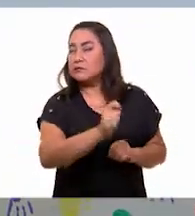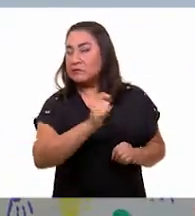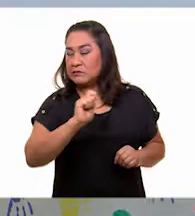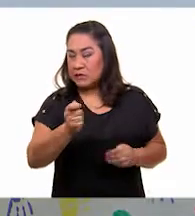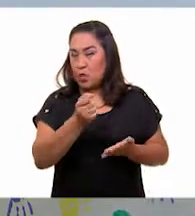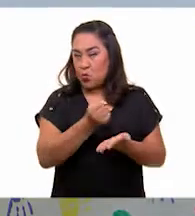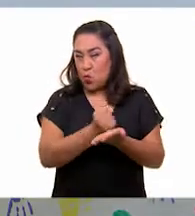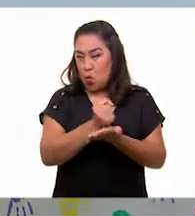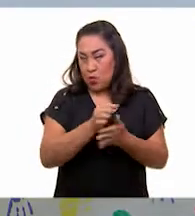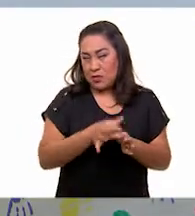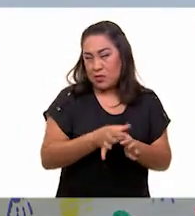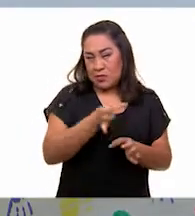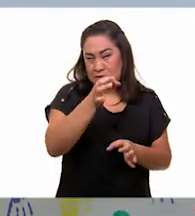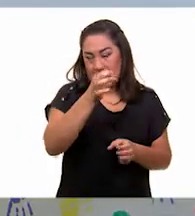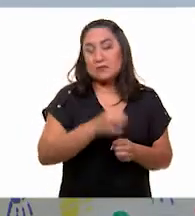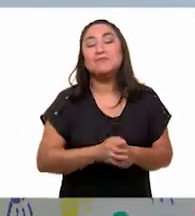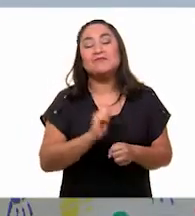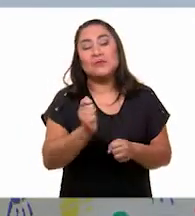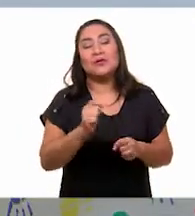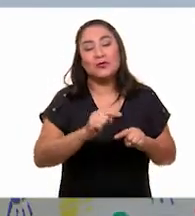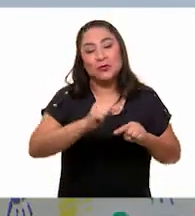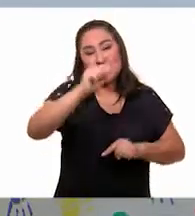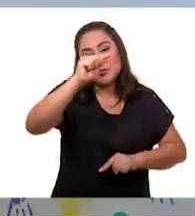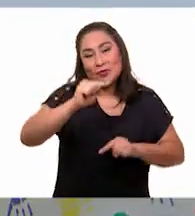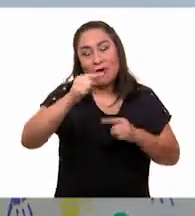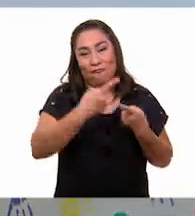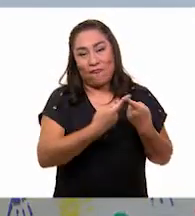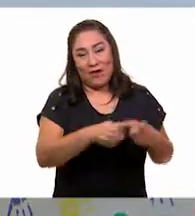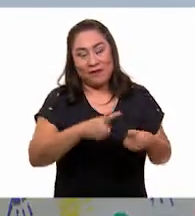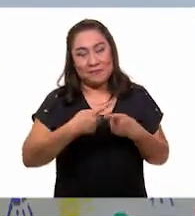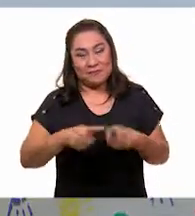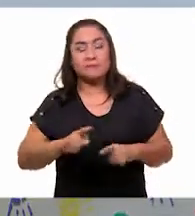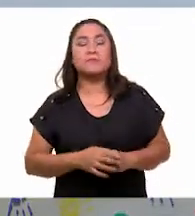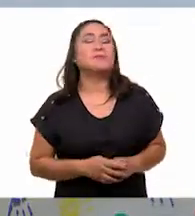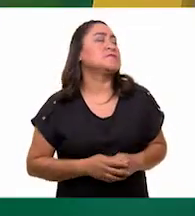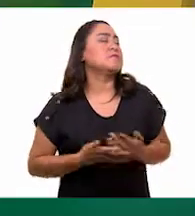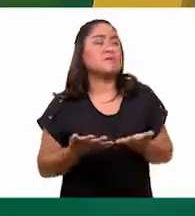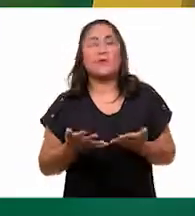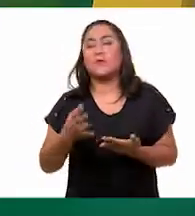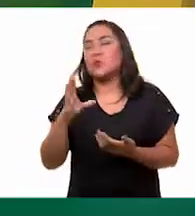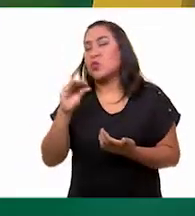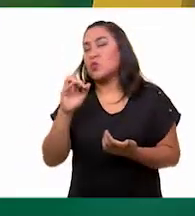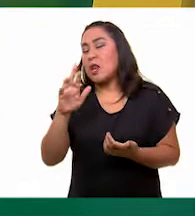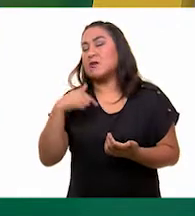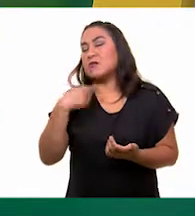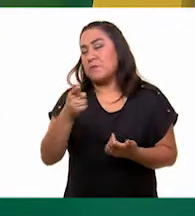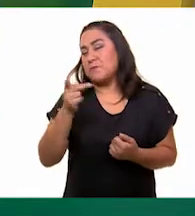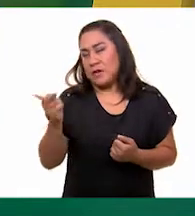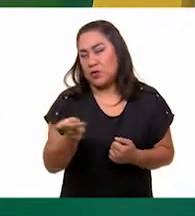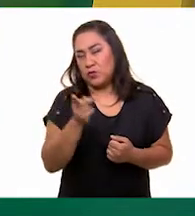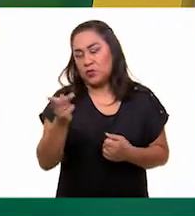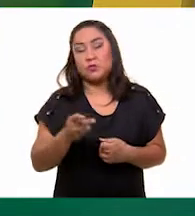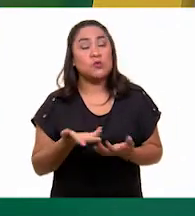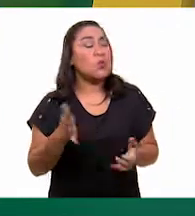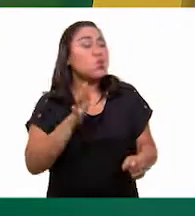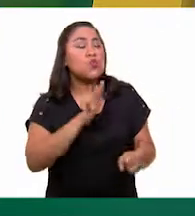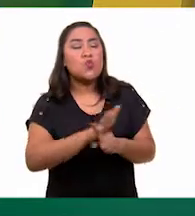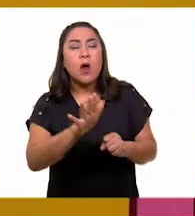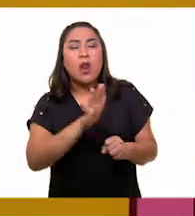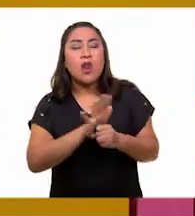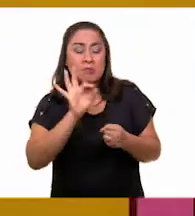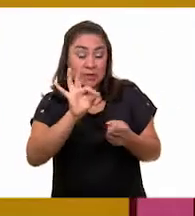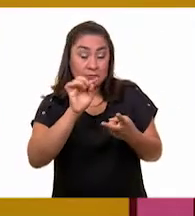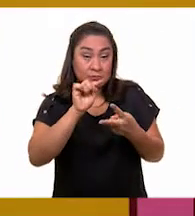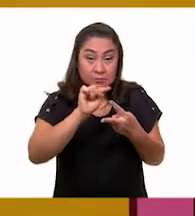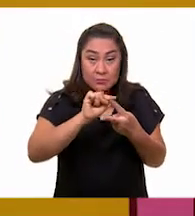botellas y que son de vidrio y de distinto tamaño. Exacto. Oscar, una pregunta. Ajá. ¿A cuál de esas dos